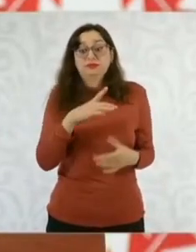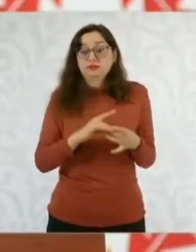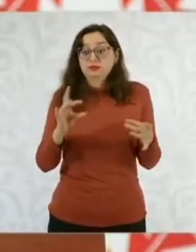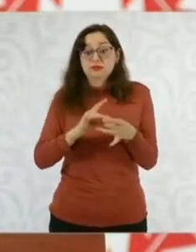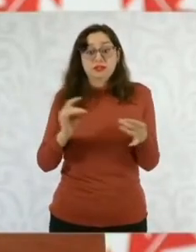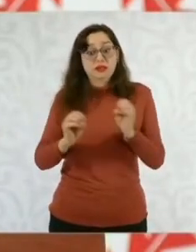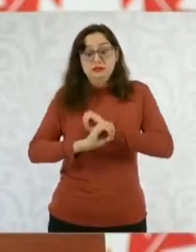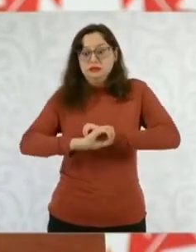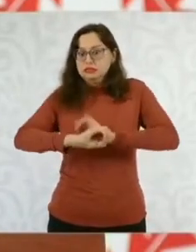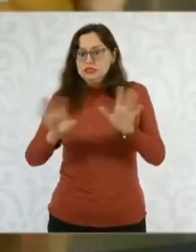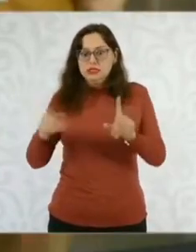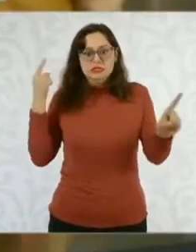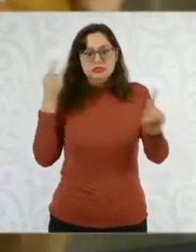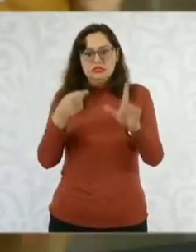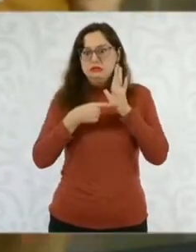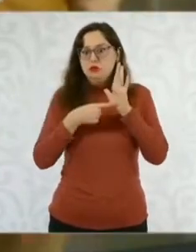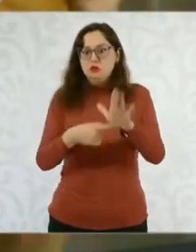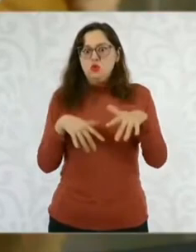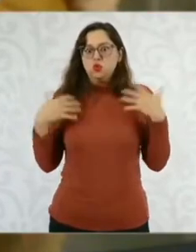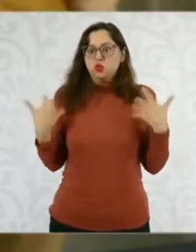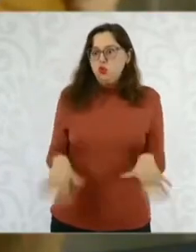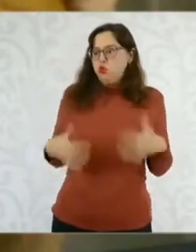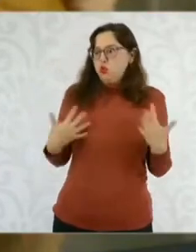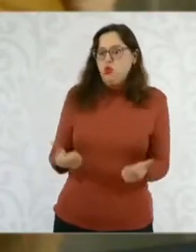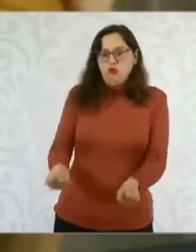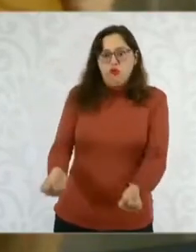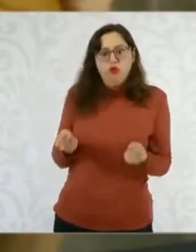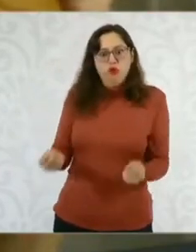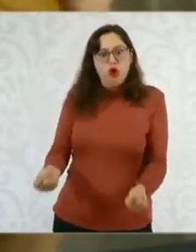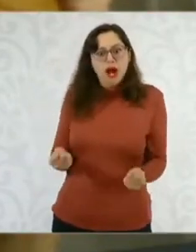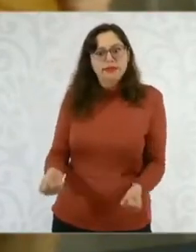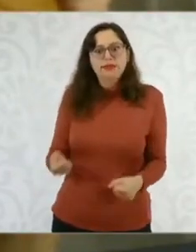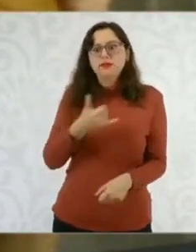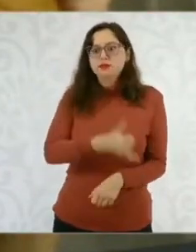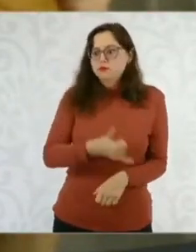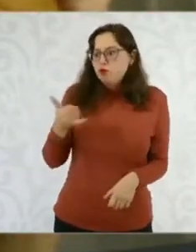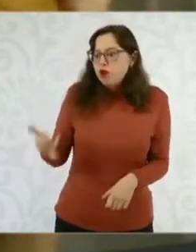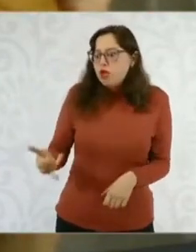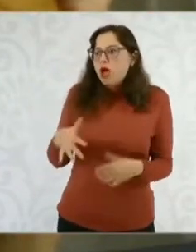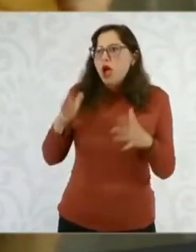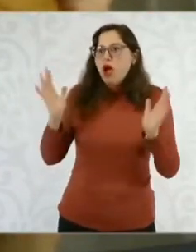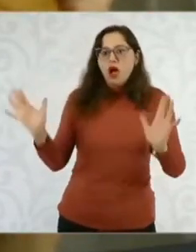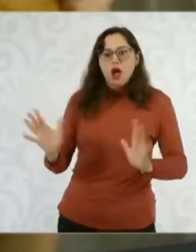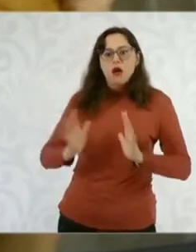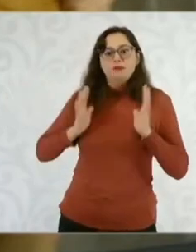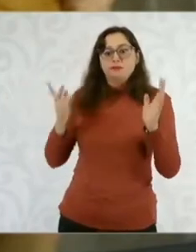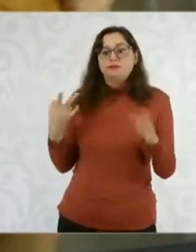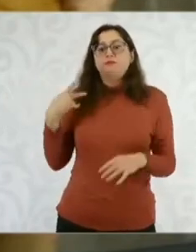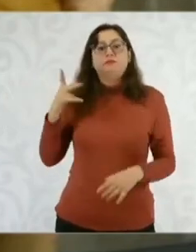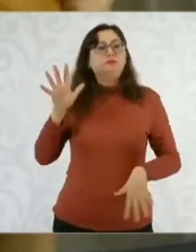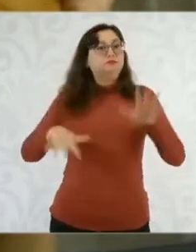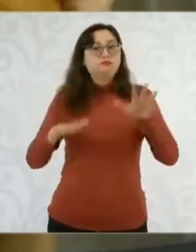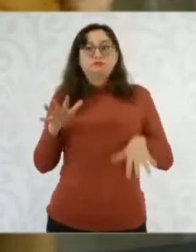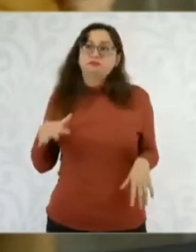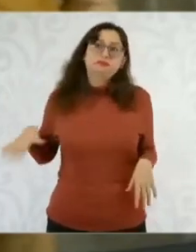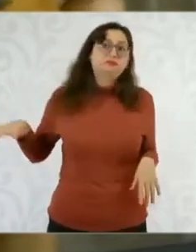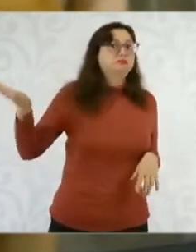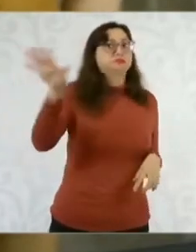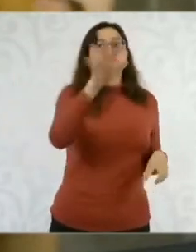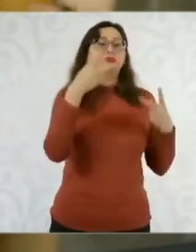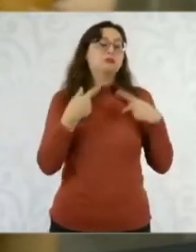de ayer el tema del Infonavit, que fue una información tremenda, pero que la población muchas veces quiere saber.